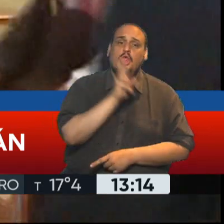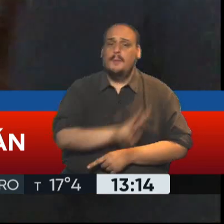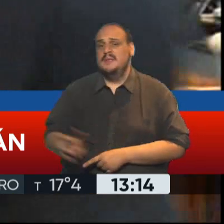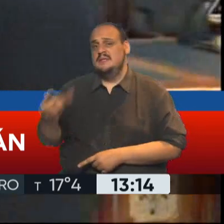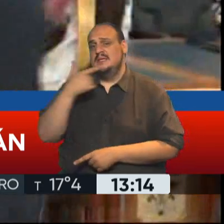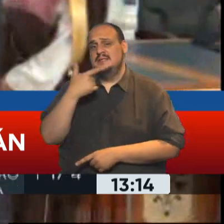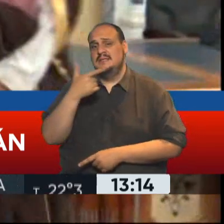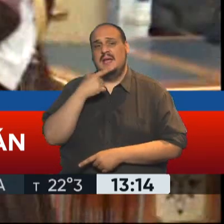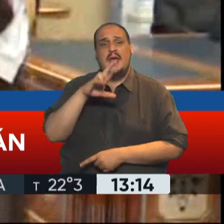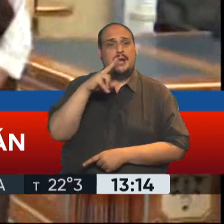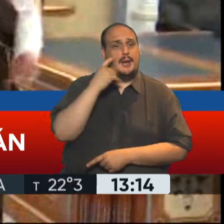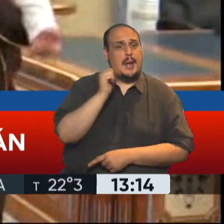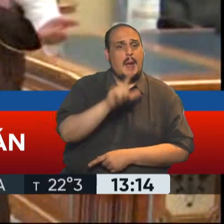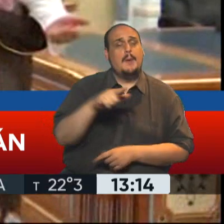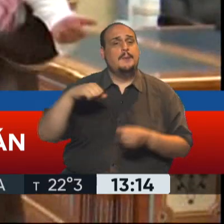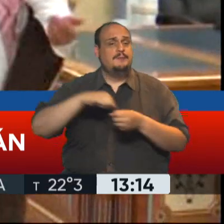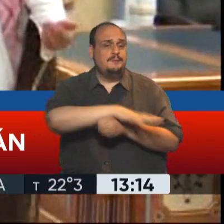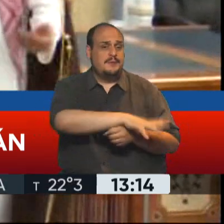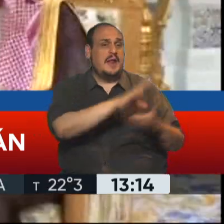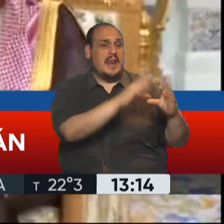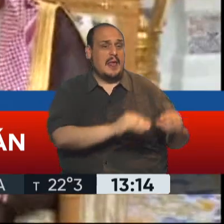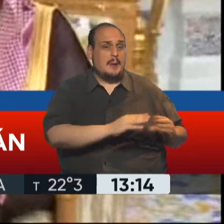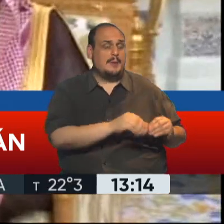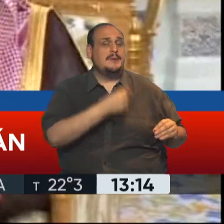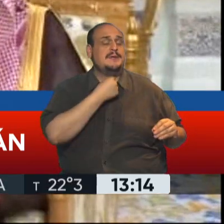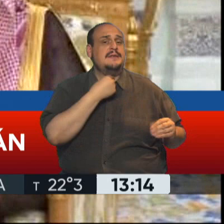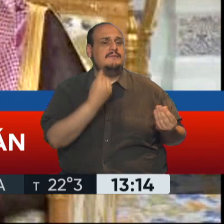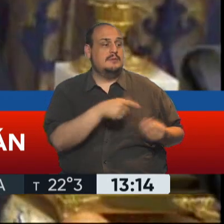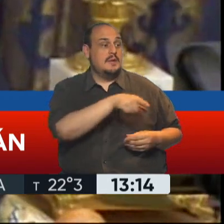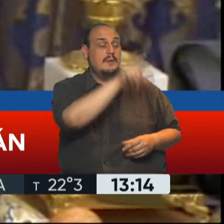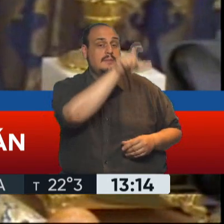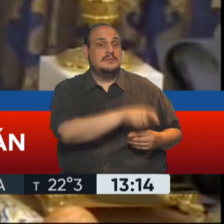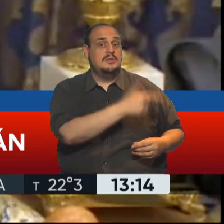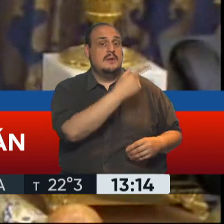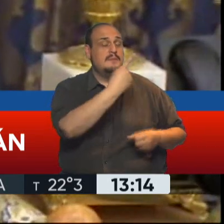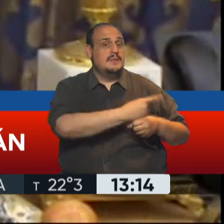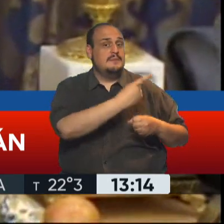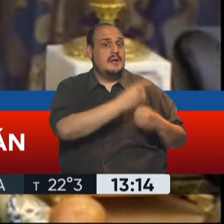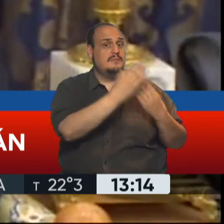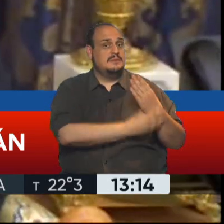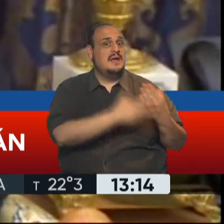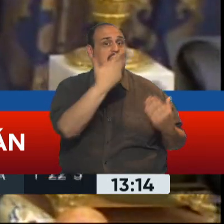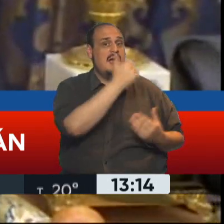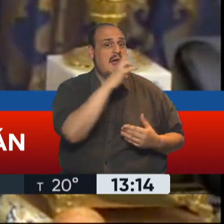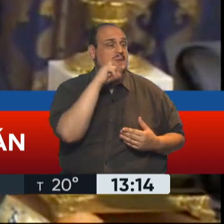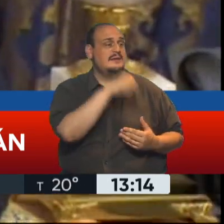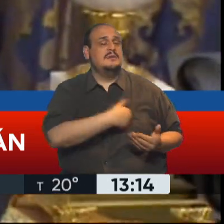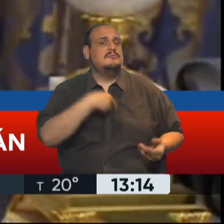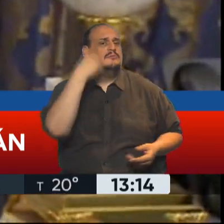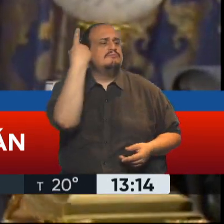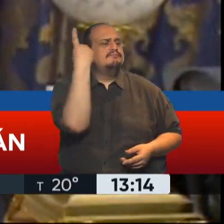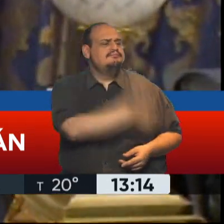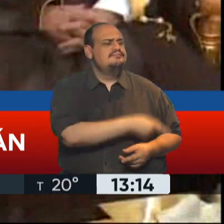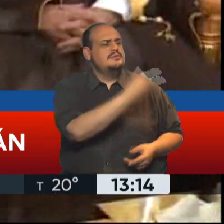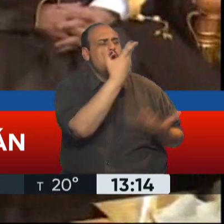injerencia de Riad en el Líbano llegó a niveles inéditos cuando obligó a renunciar al entonces primer ministro Saad Hariri durante una visita de